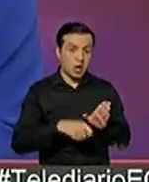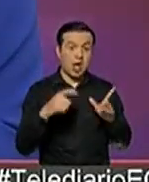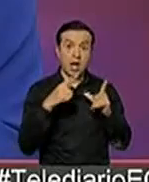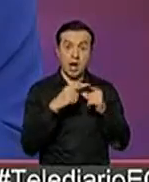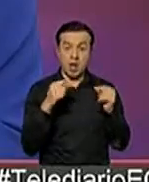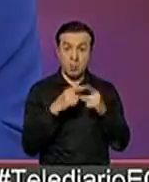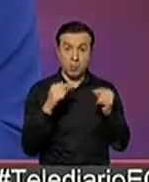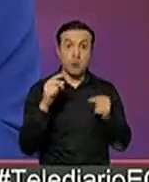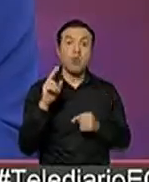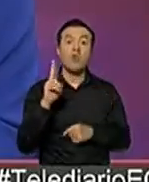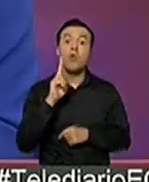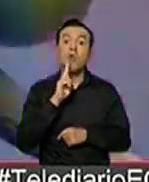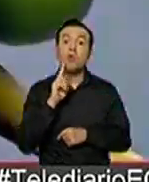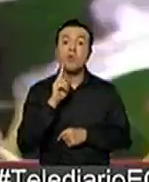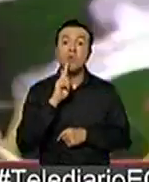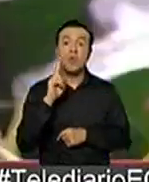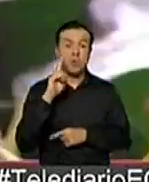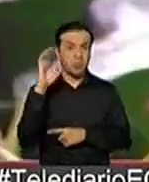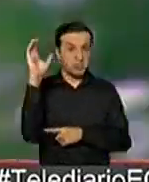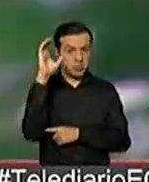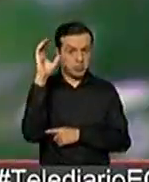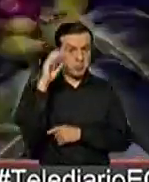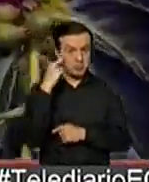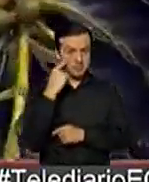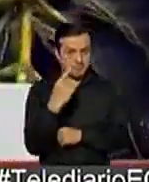Honduras y Colombia.